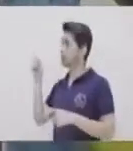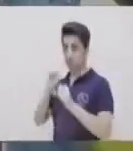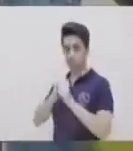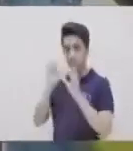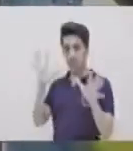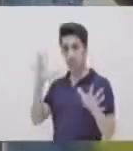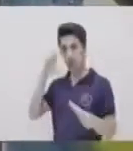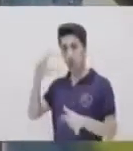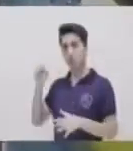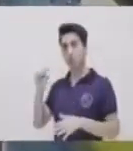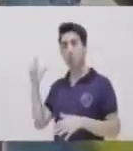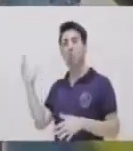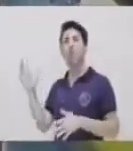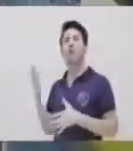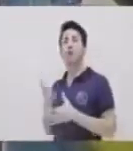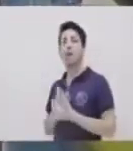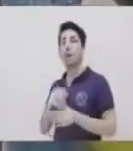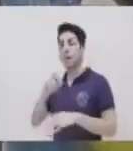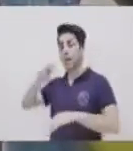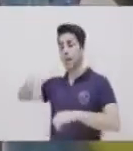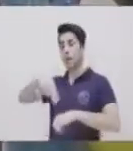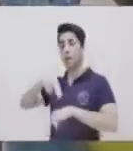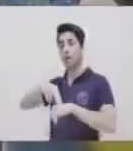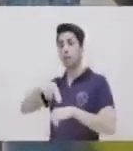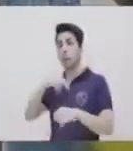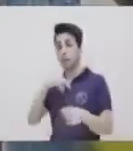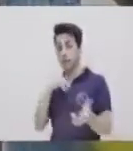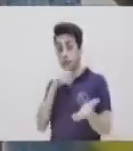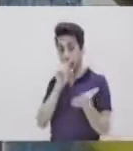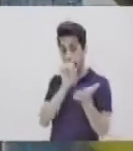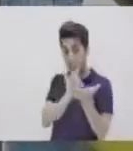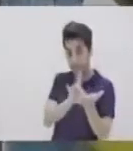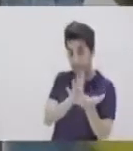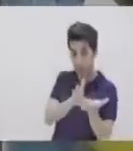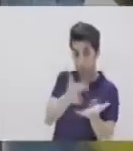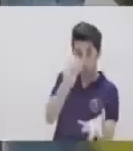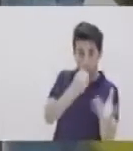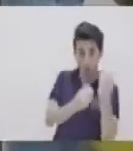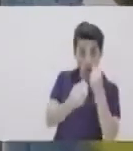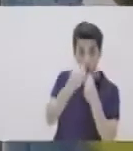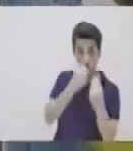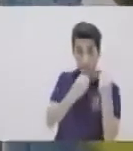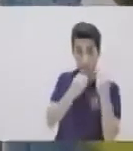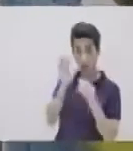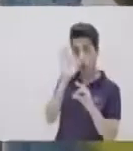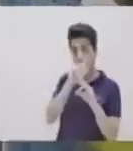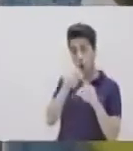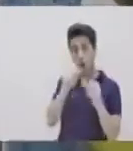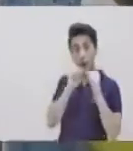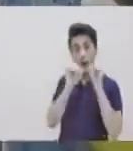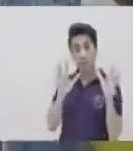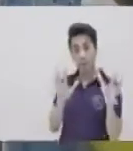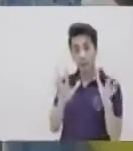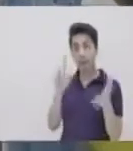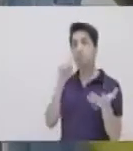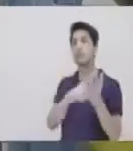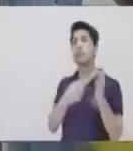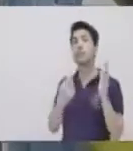claramente el concepto general de la naturaleza, eliminamos el alimento o eliminamos a la